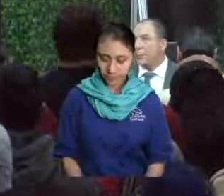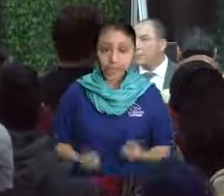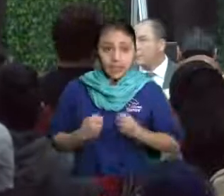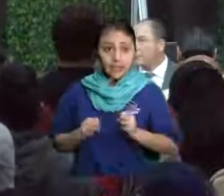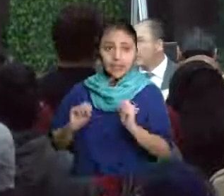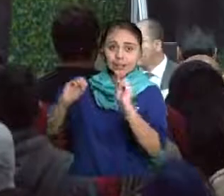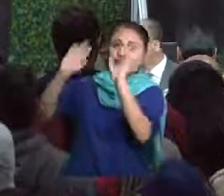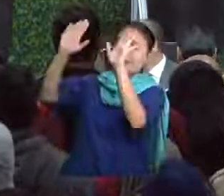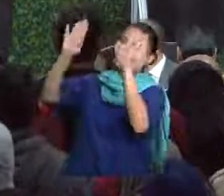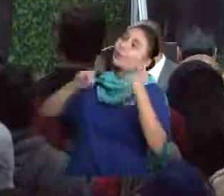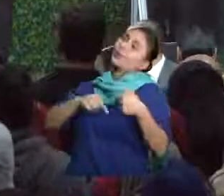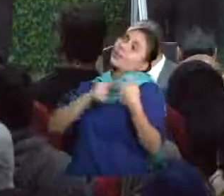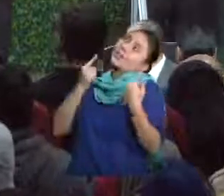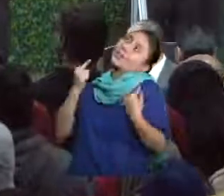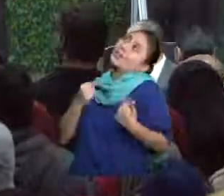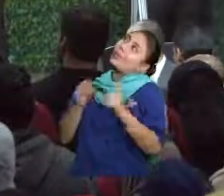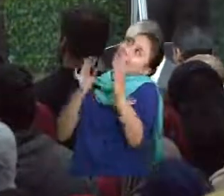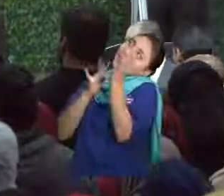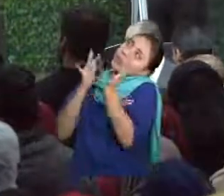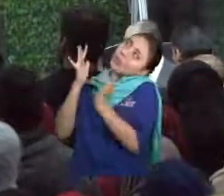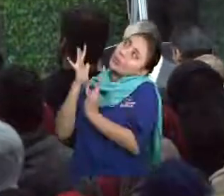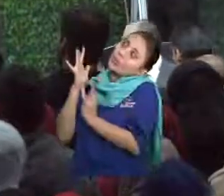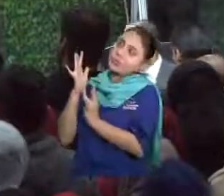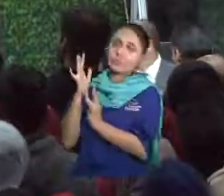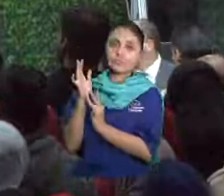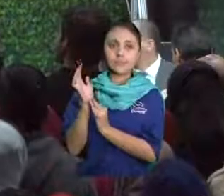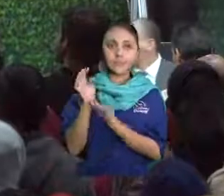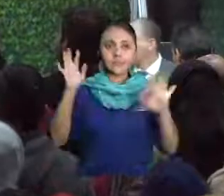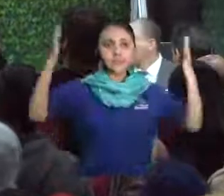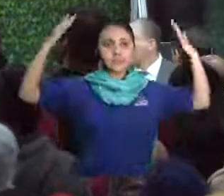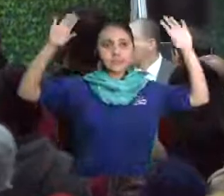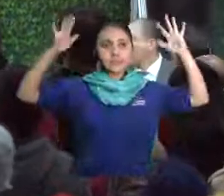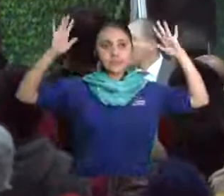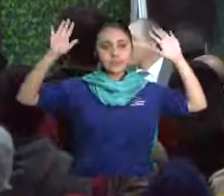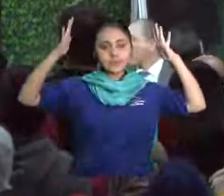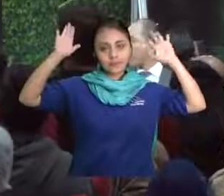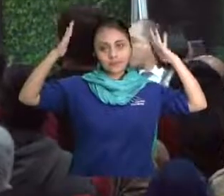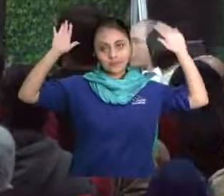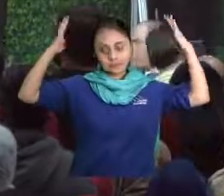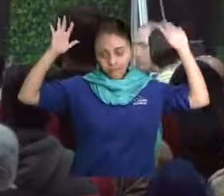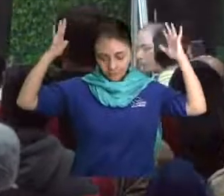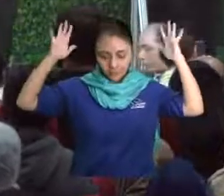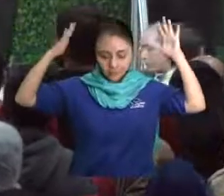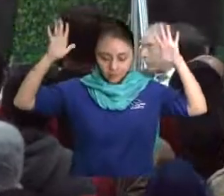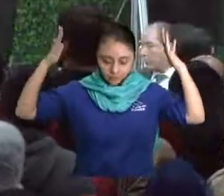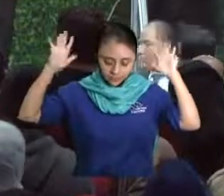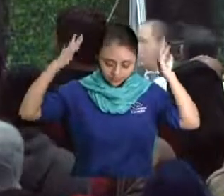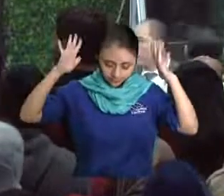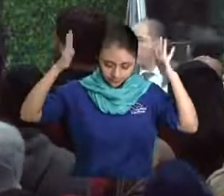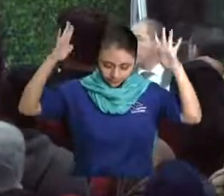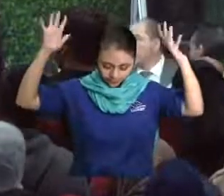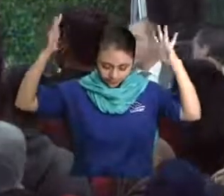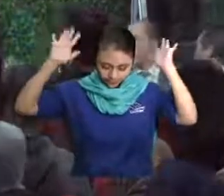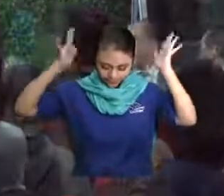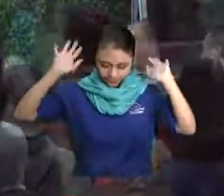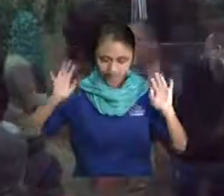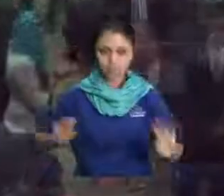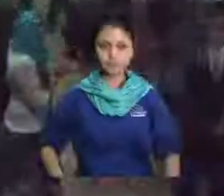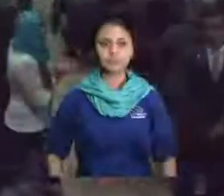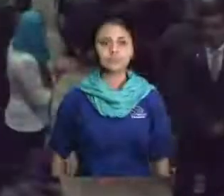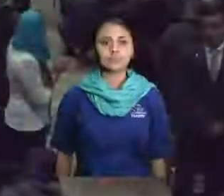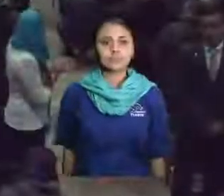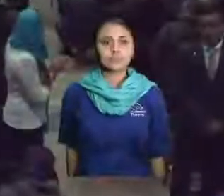corazón a Cristo. Que rindan su corazón a Cristo. Como un día nos tocó a nosotros hacerlo. Y lo seguimos